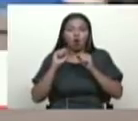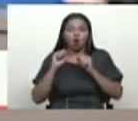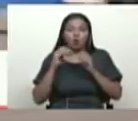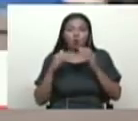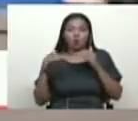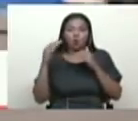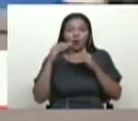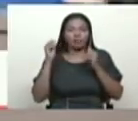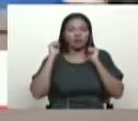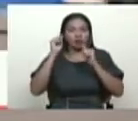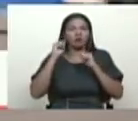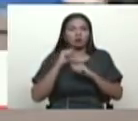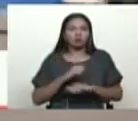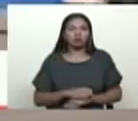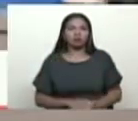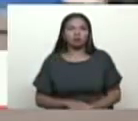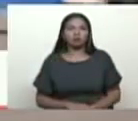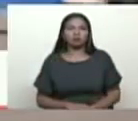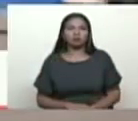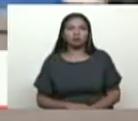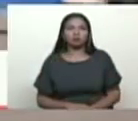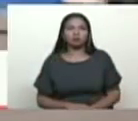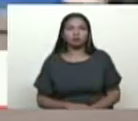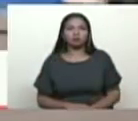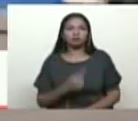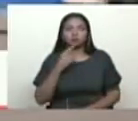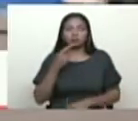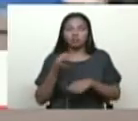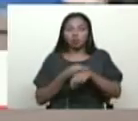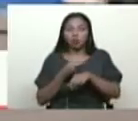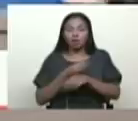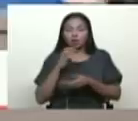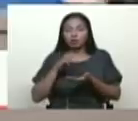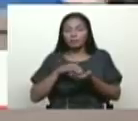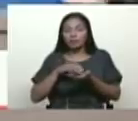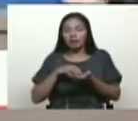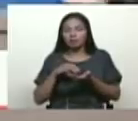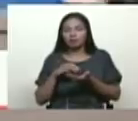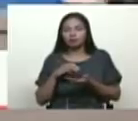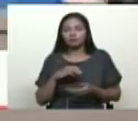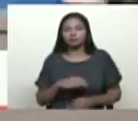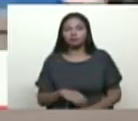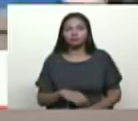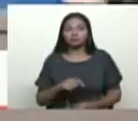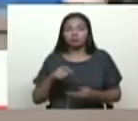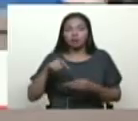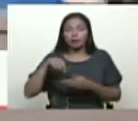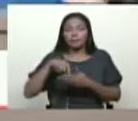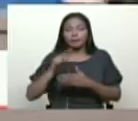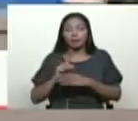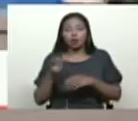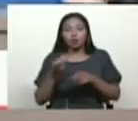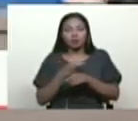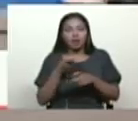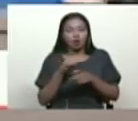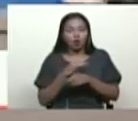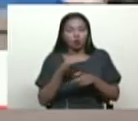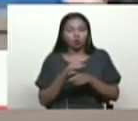logros. Y me dice el gobernador de Miranda que el 1 de agosto